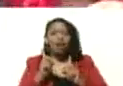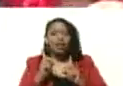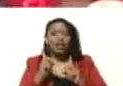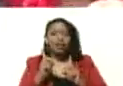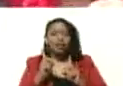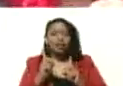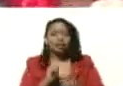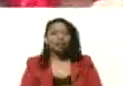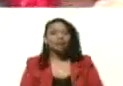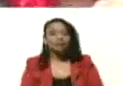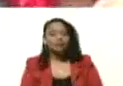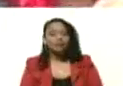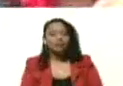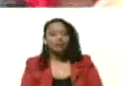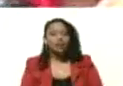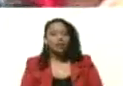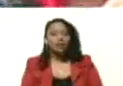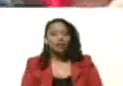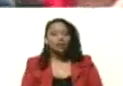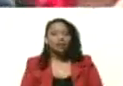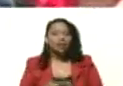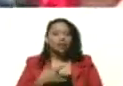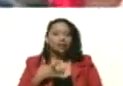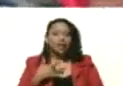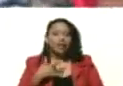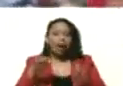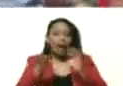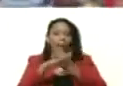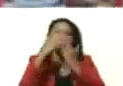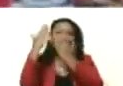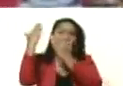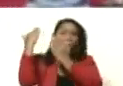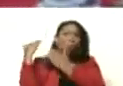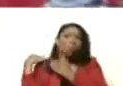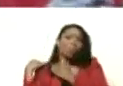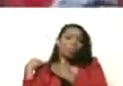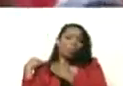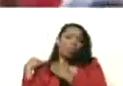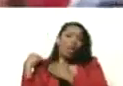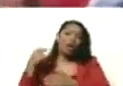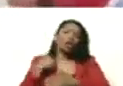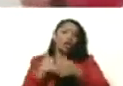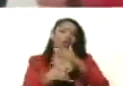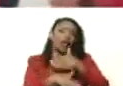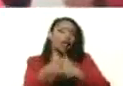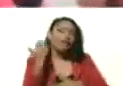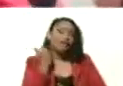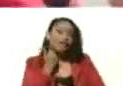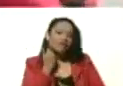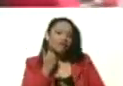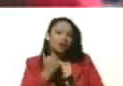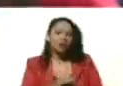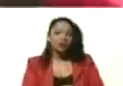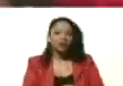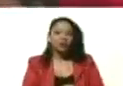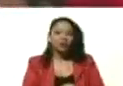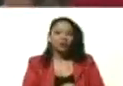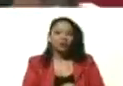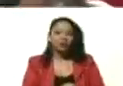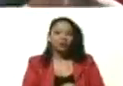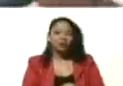humano siente que, bueno, el mundo se le viene encima. Por ejemplo, cuando yo salí de la enfermedad,